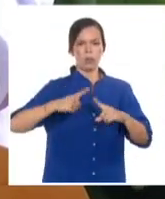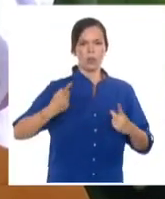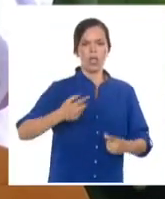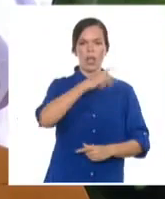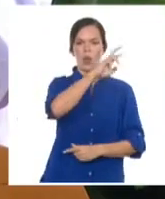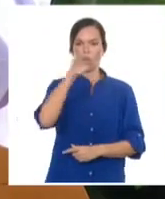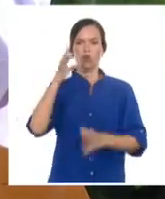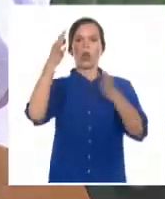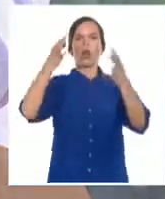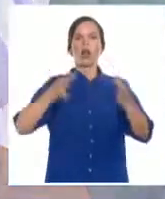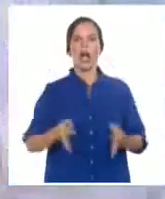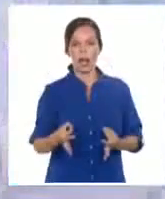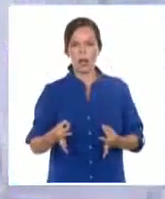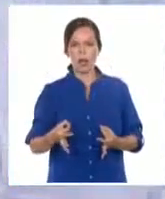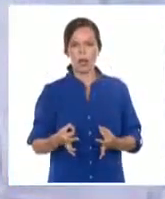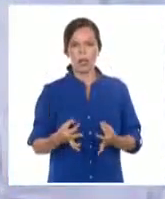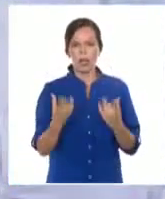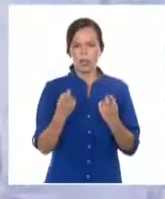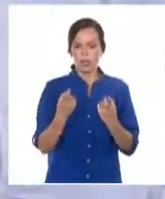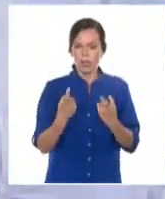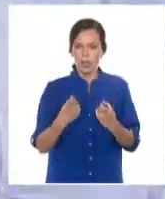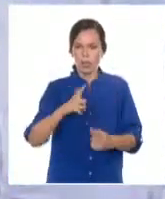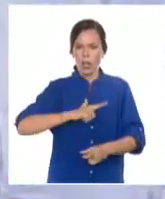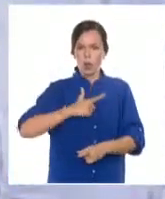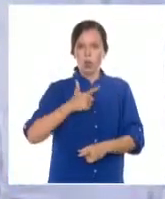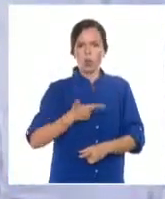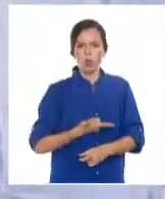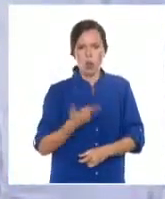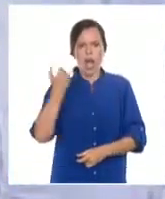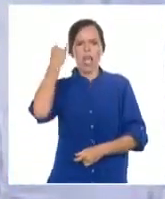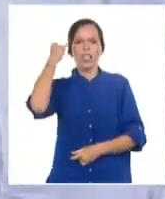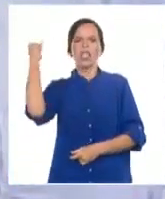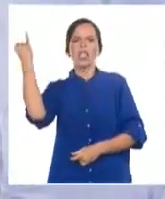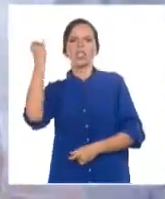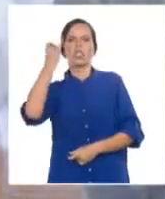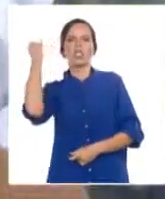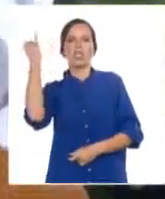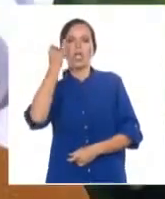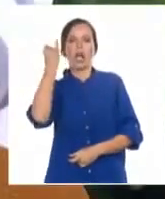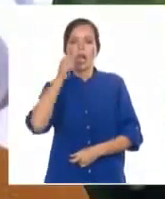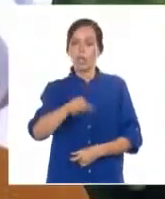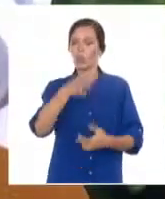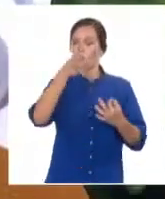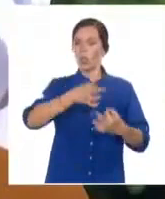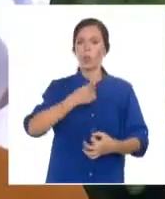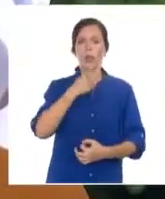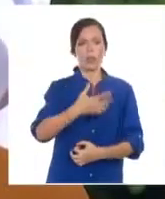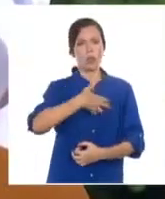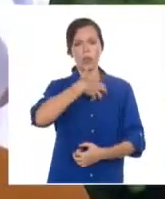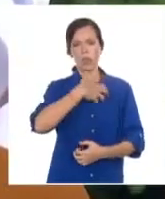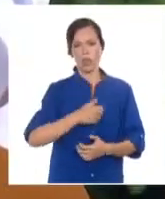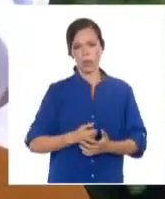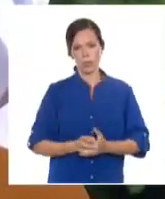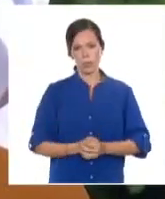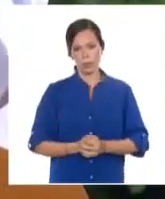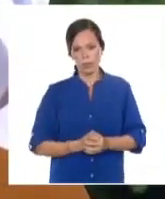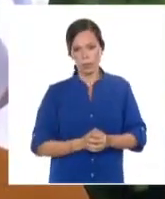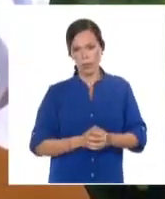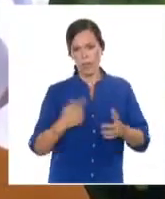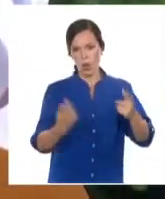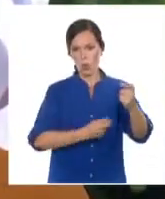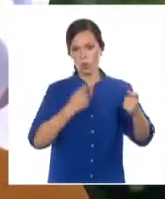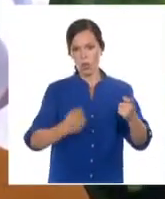hija de la cultura y de las ideas nos ó Fidel muchas veces los revolucionarios del 68